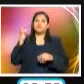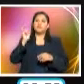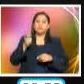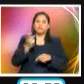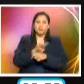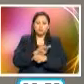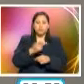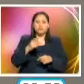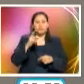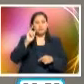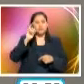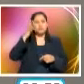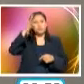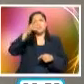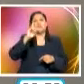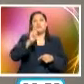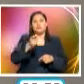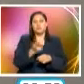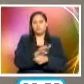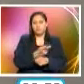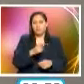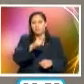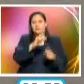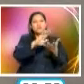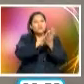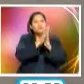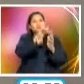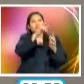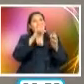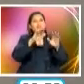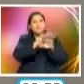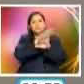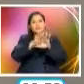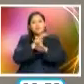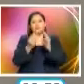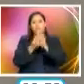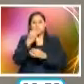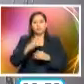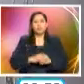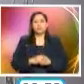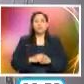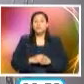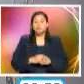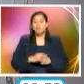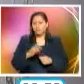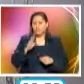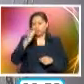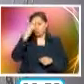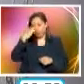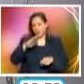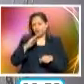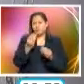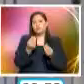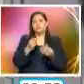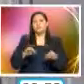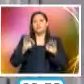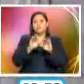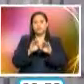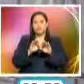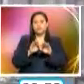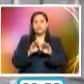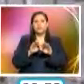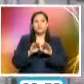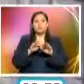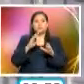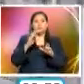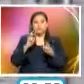nuevos significados a través suyo. Así es, así es. Y sobre todo, mira que a mí me parece importante recuperar mucho de las